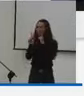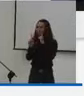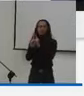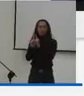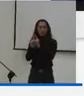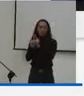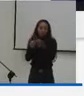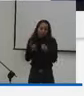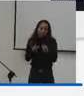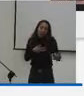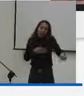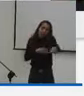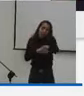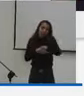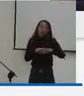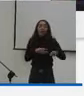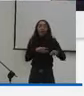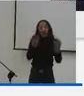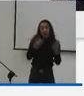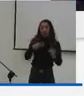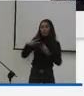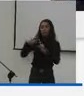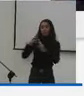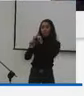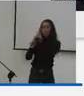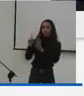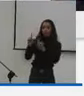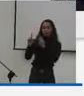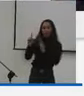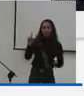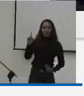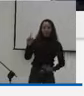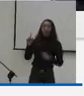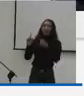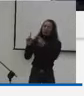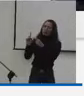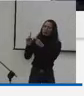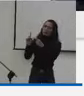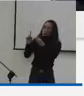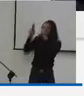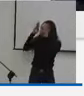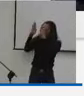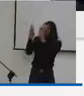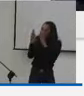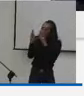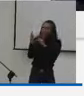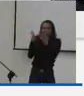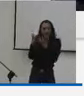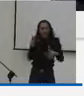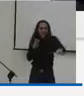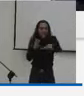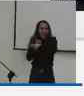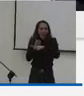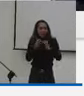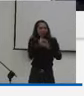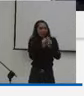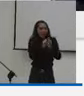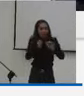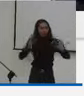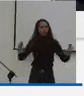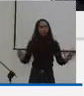presidente de la República en su gran esfuerzo para brindar un servicio, un portafolio de servicios en deporte